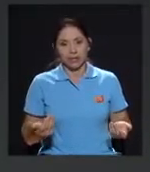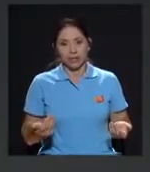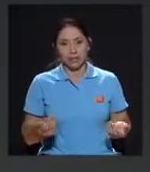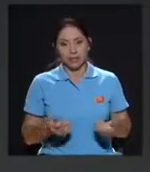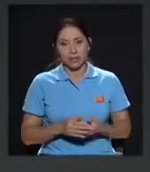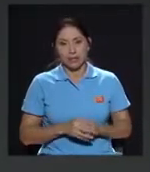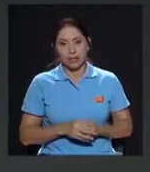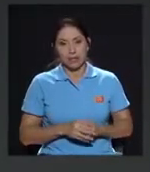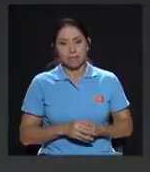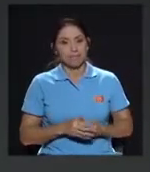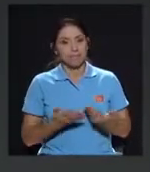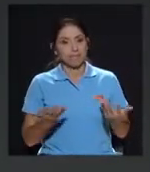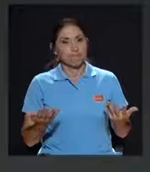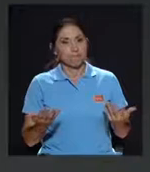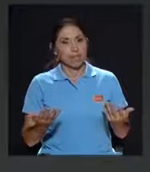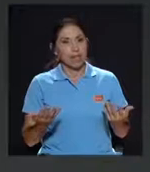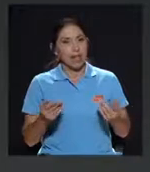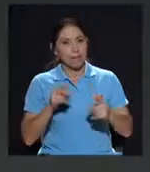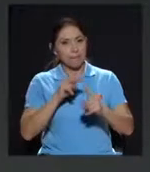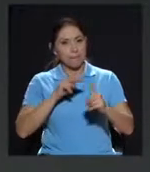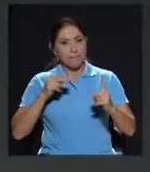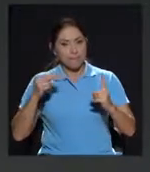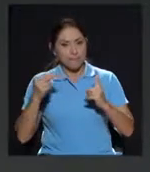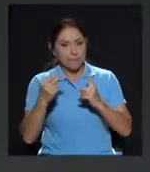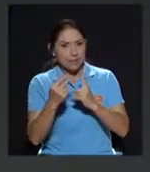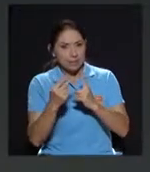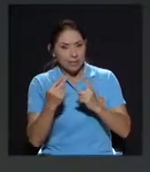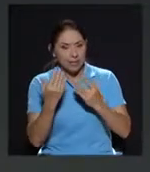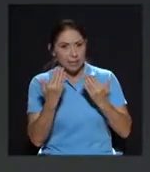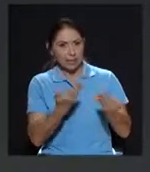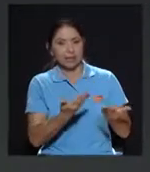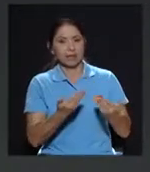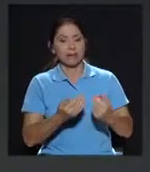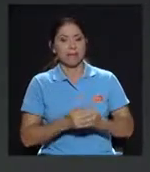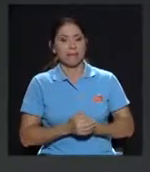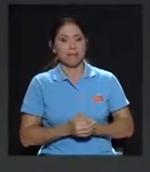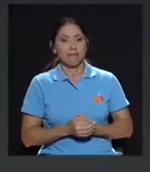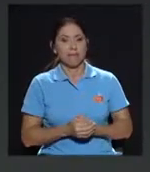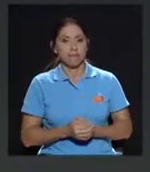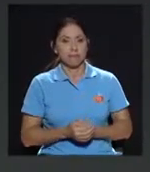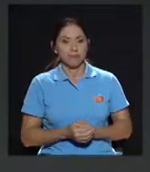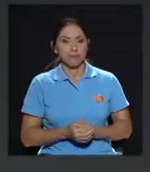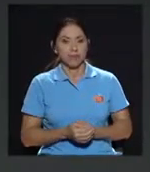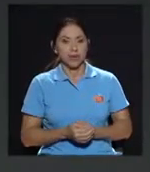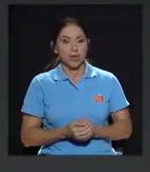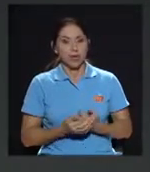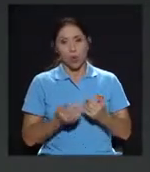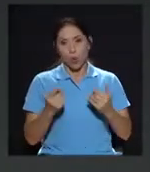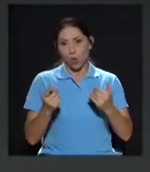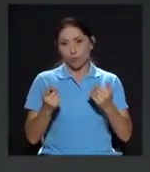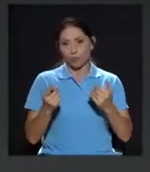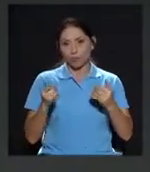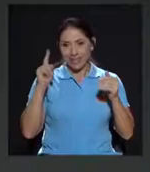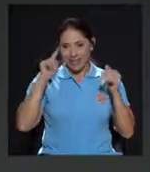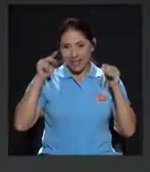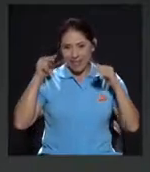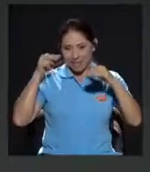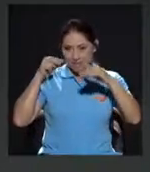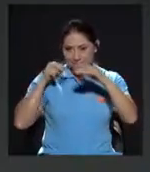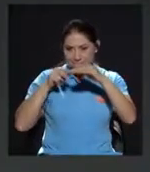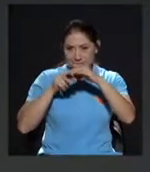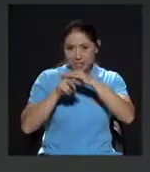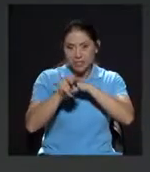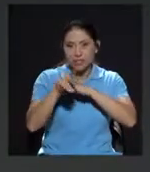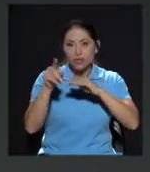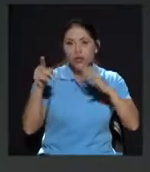la perspectiva o el marco de de el ministerio es el mundo punto no